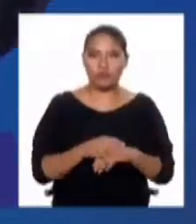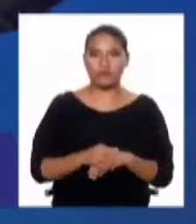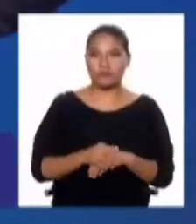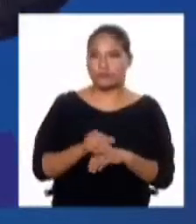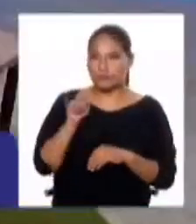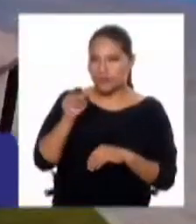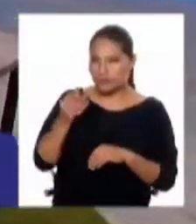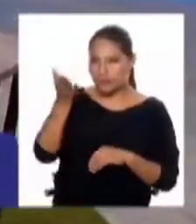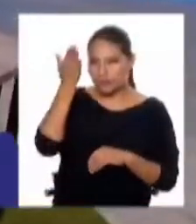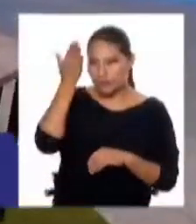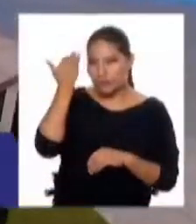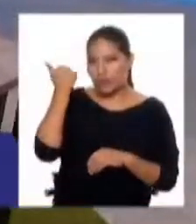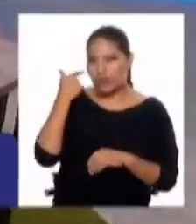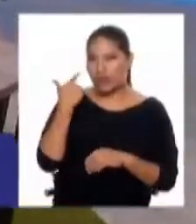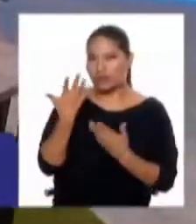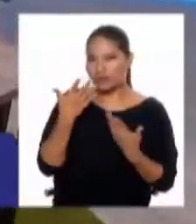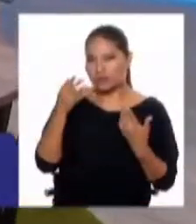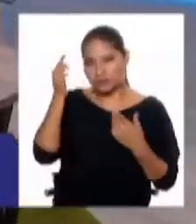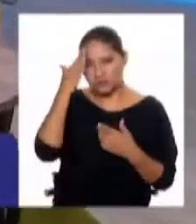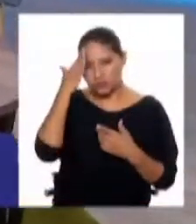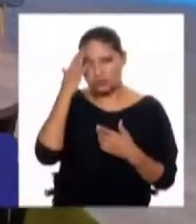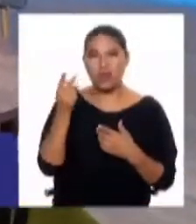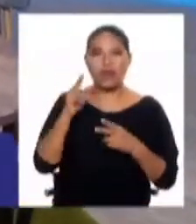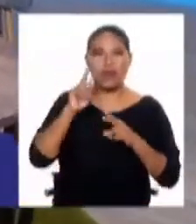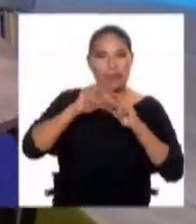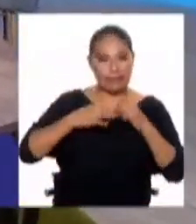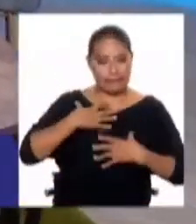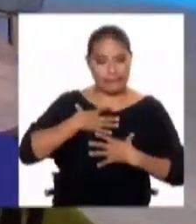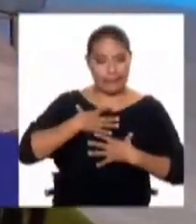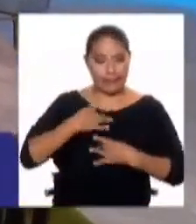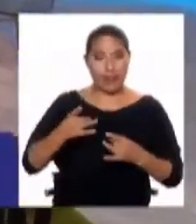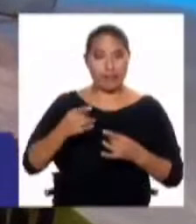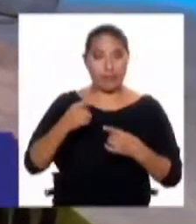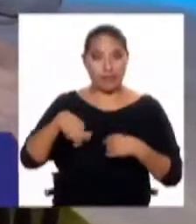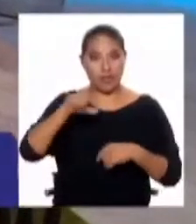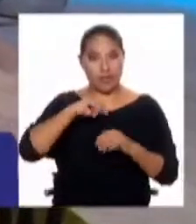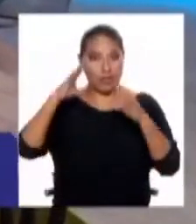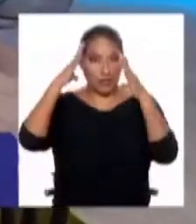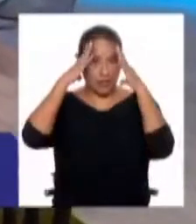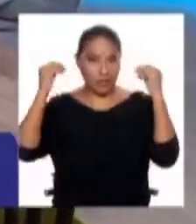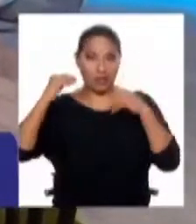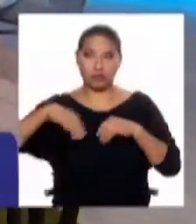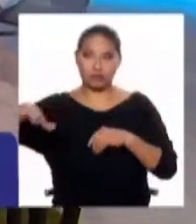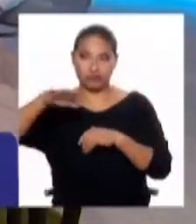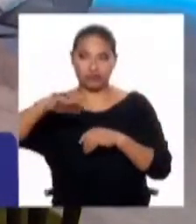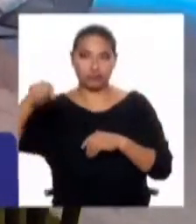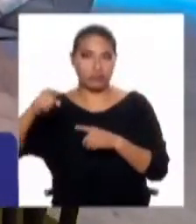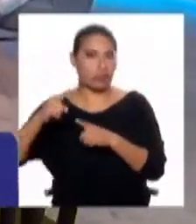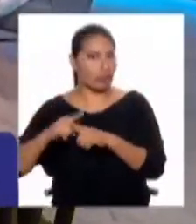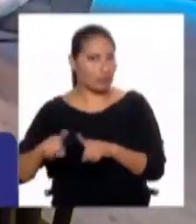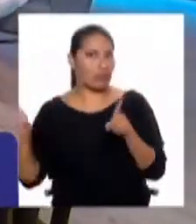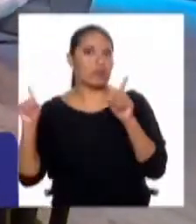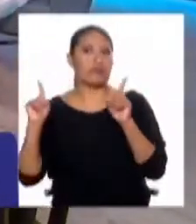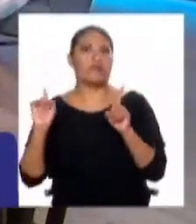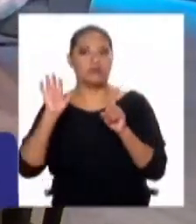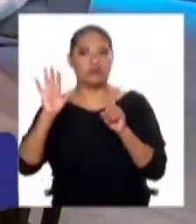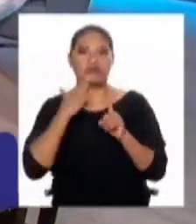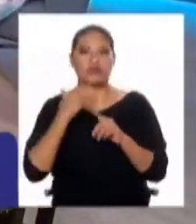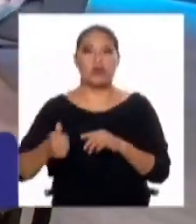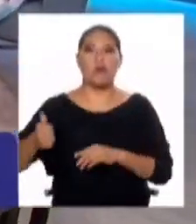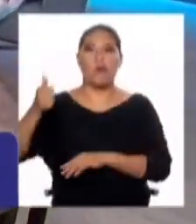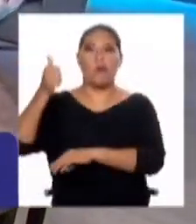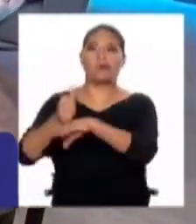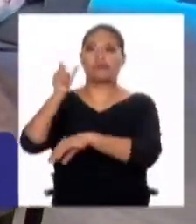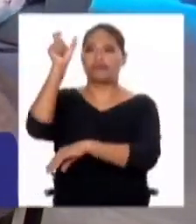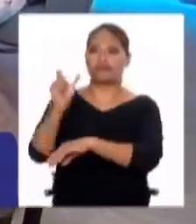alguna relación con los países nórdicos. Y en los países nórdicos la toma de decisión pública es distinta. Uh-huh. No la toma un